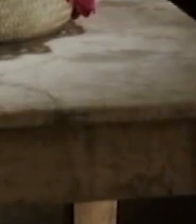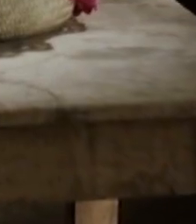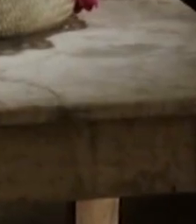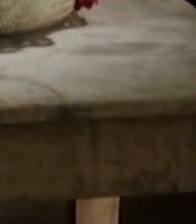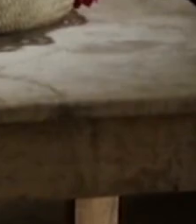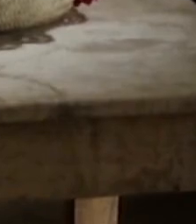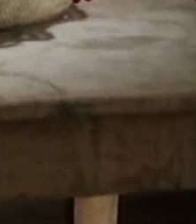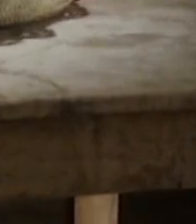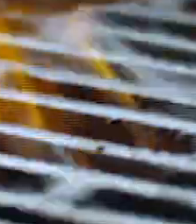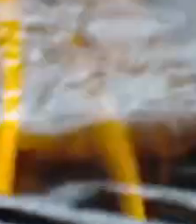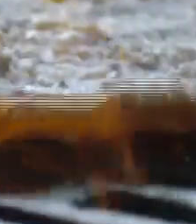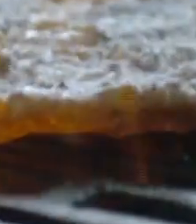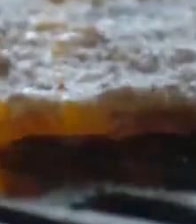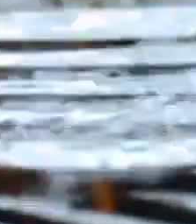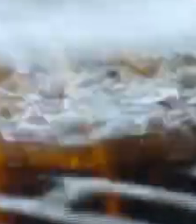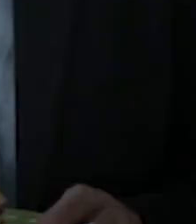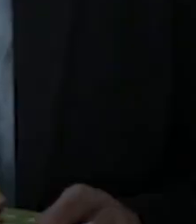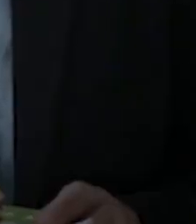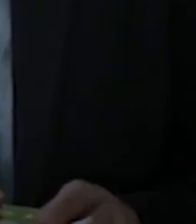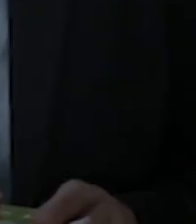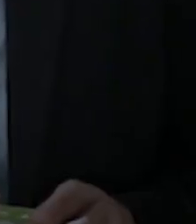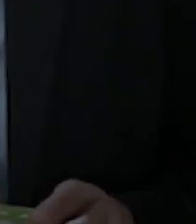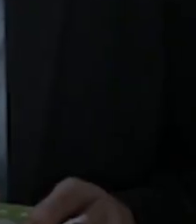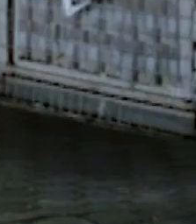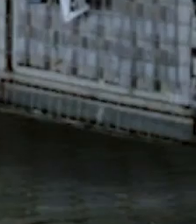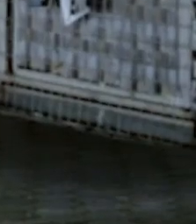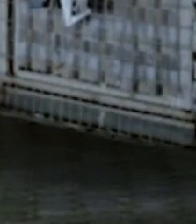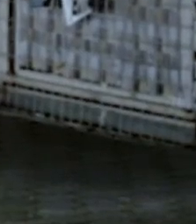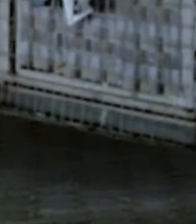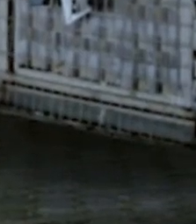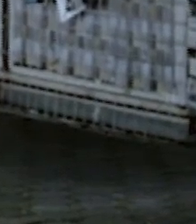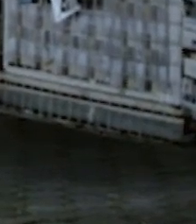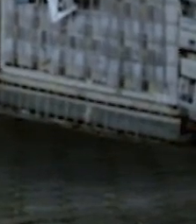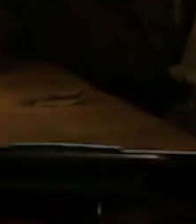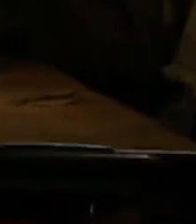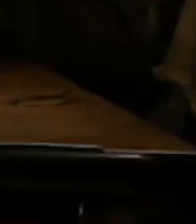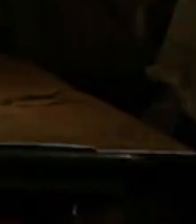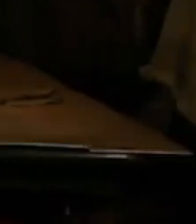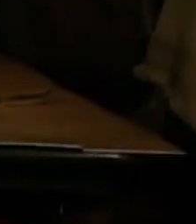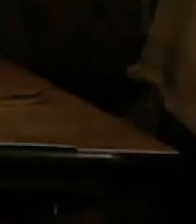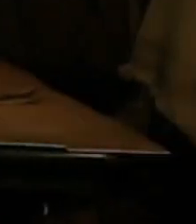premiadas en distintos festivales y que marcaron la diferencia.